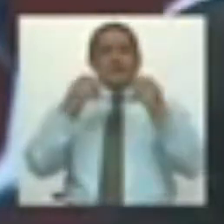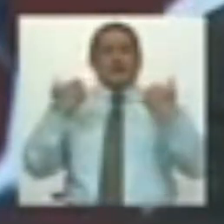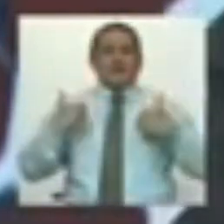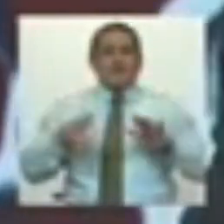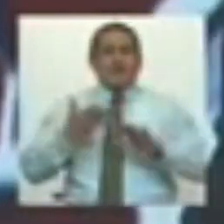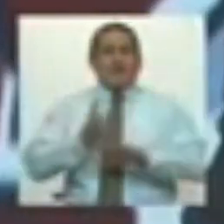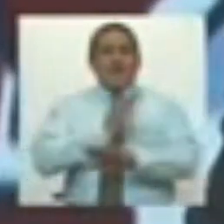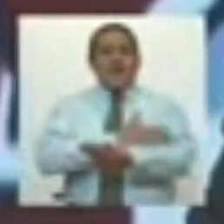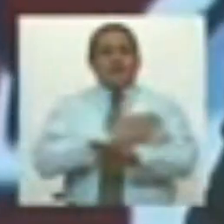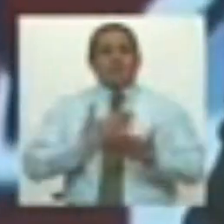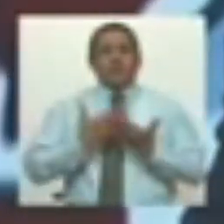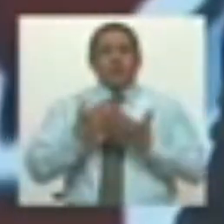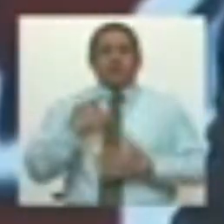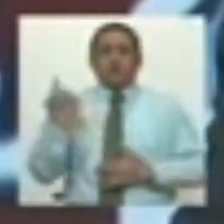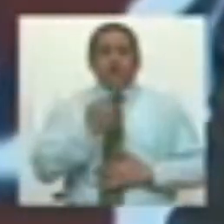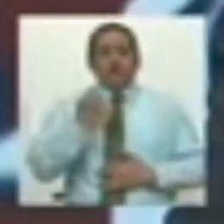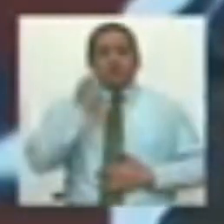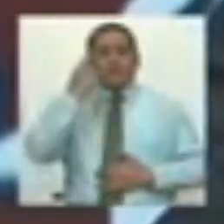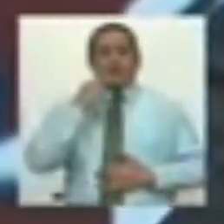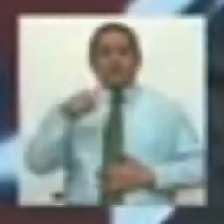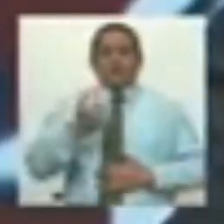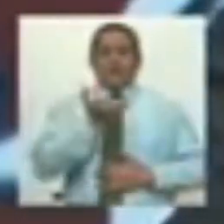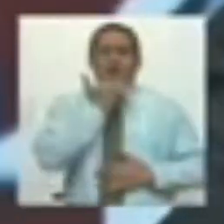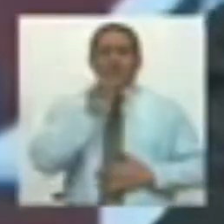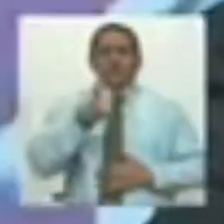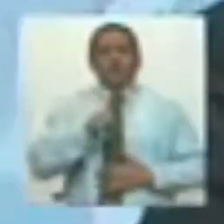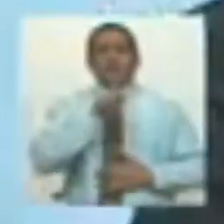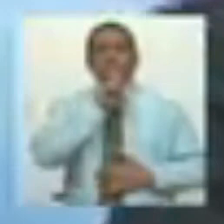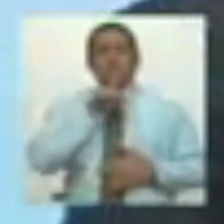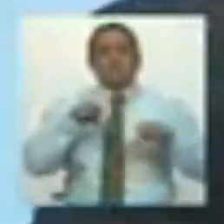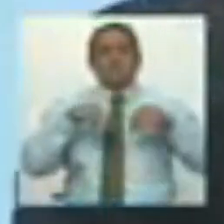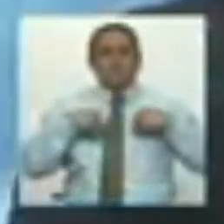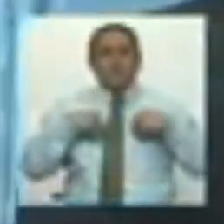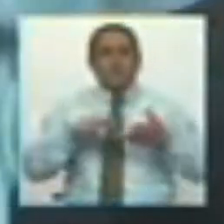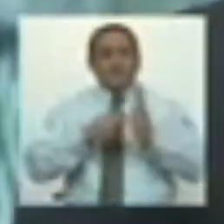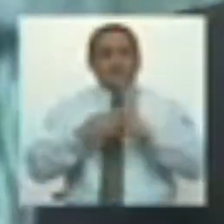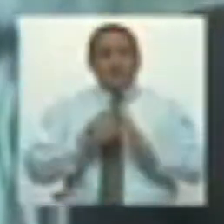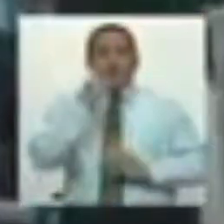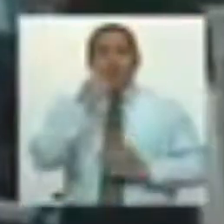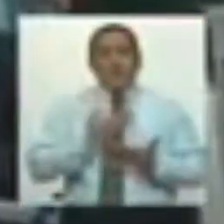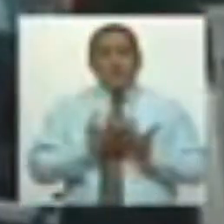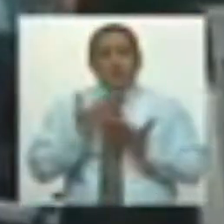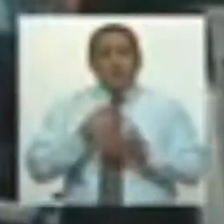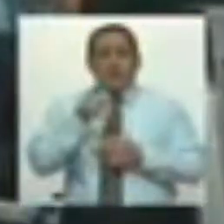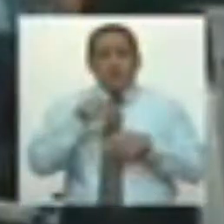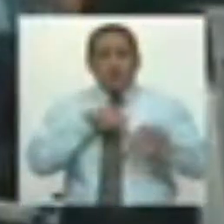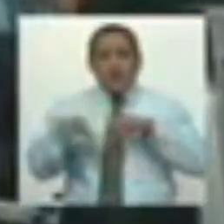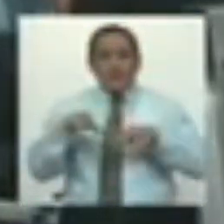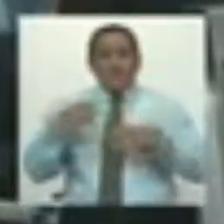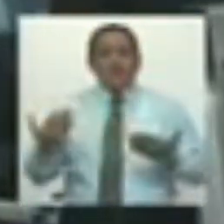definitivamente todos comprendemos que es un error su silencio otorga la única propuesta si usted ha hecho